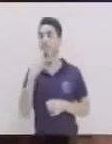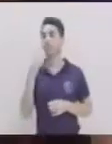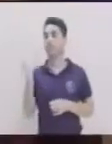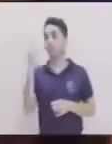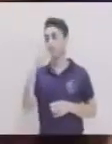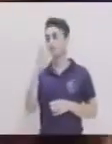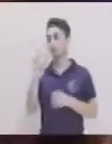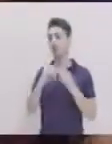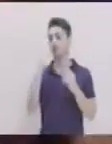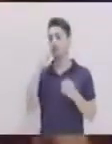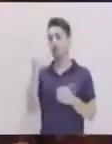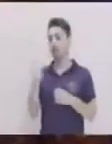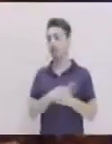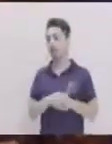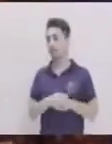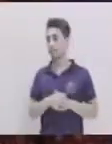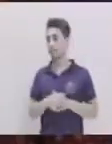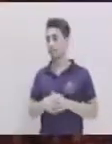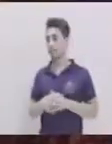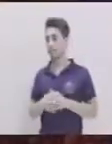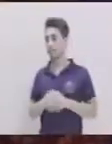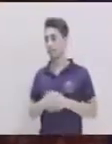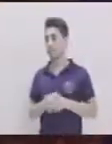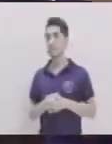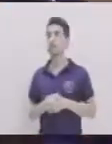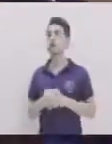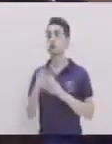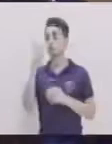nombre de mi hermana Sofía. ¿Estás listo?